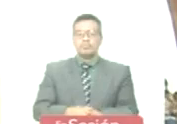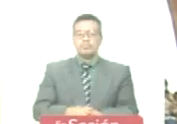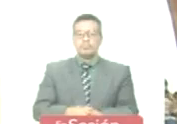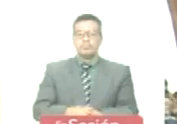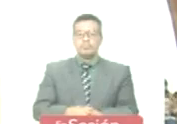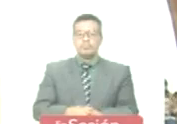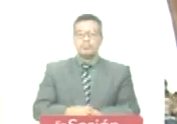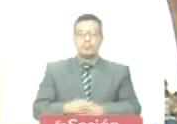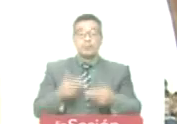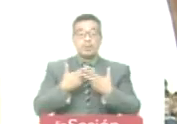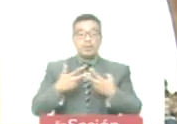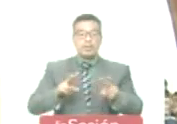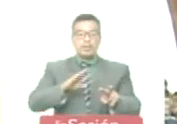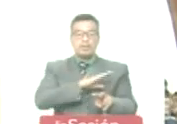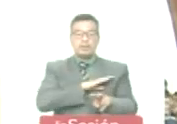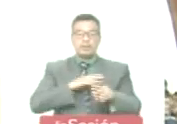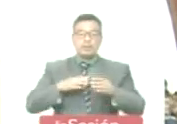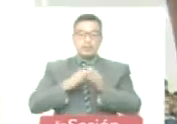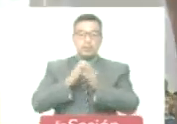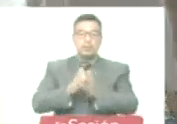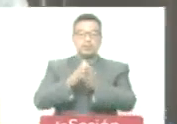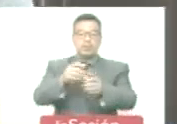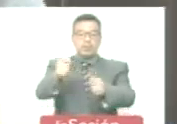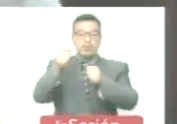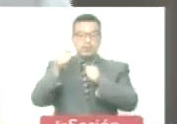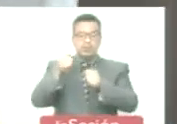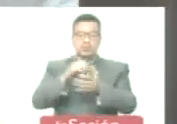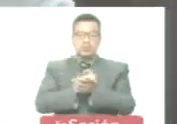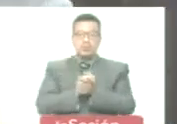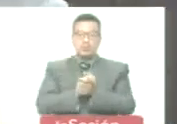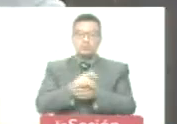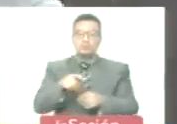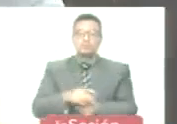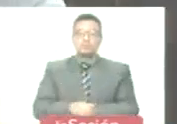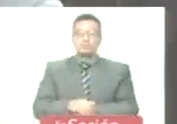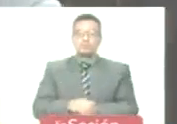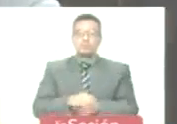La paz será mi puerto, mi gloria, mi recompensa,